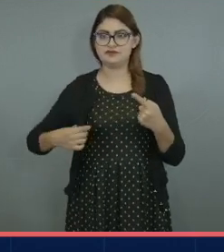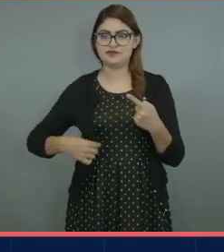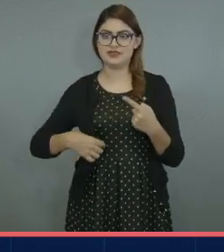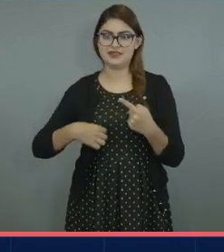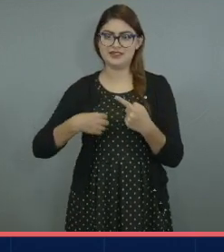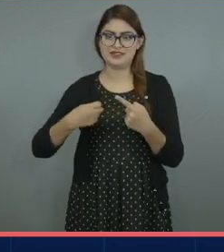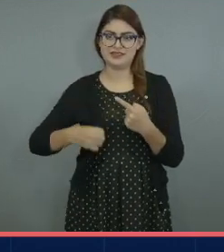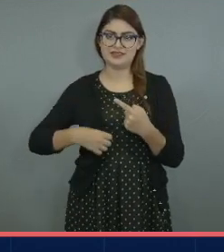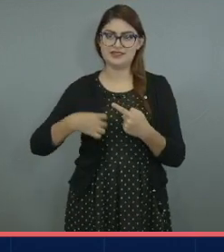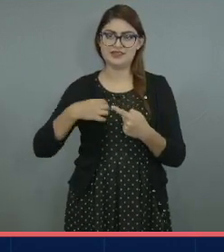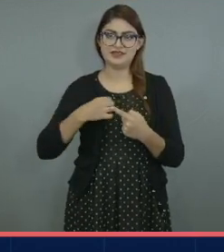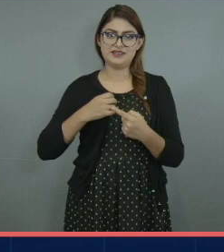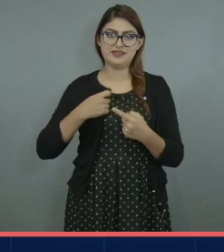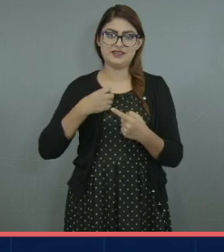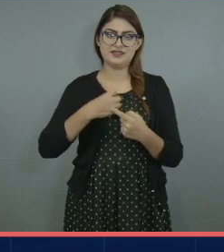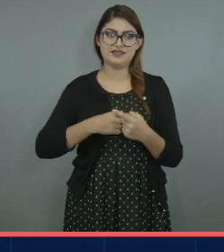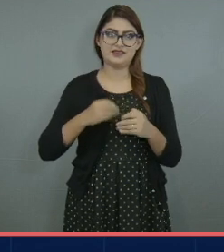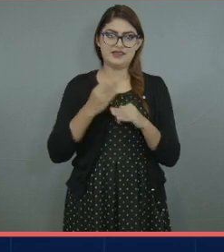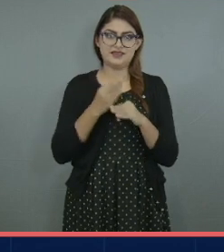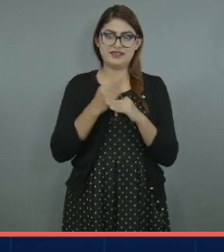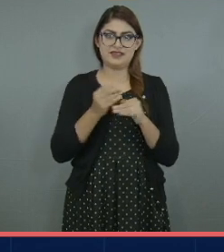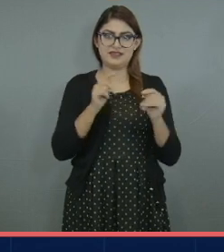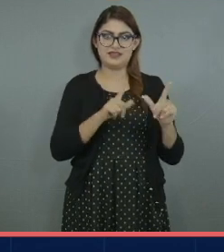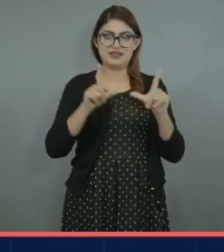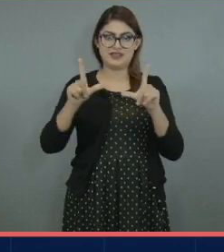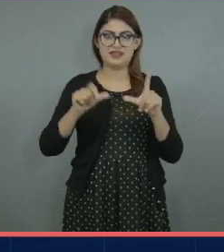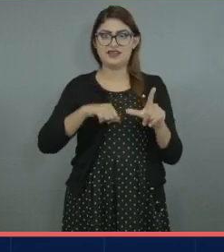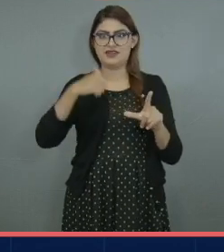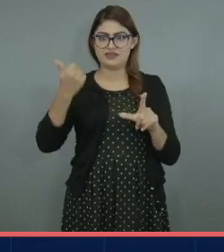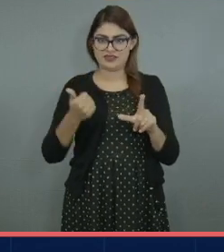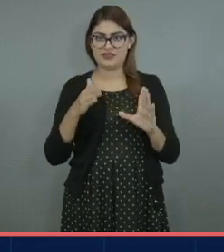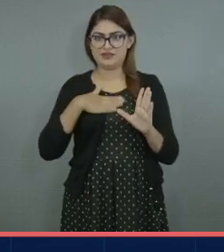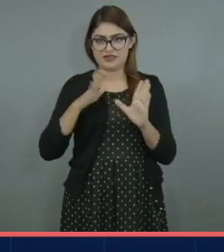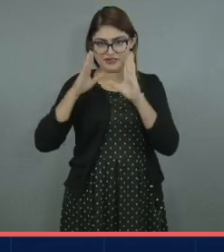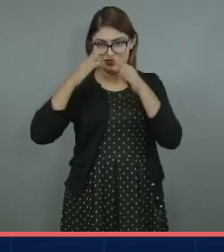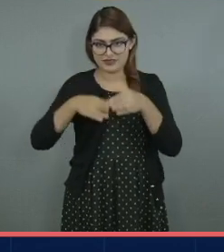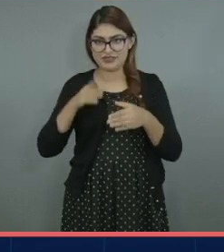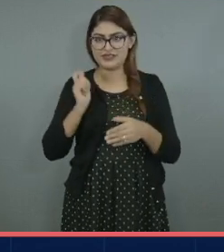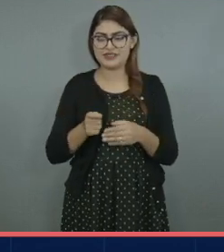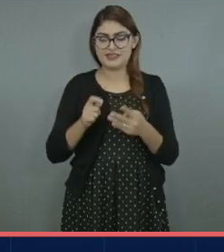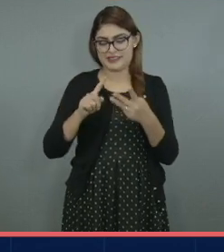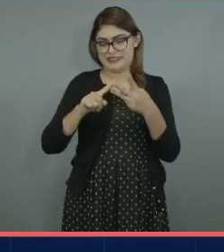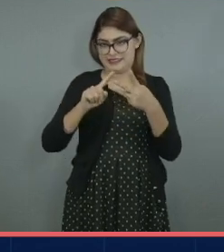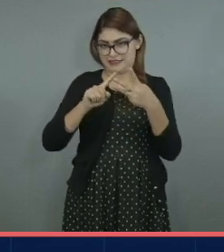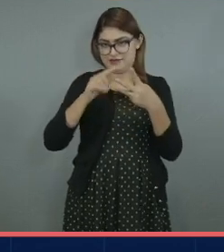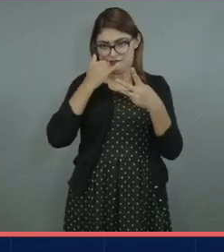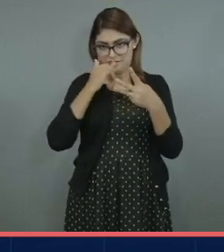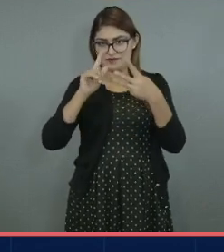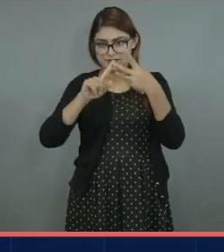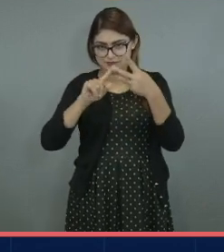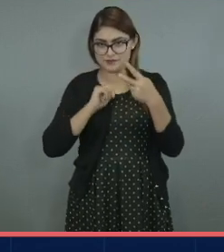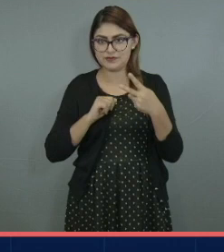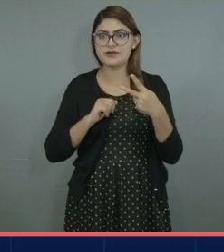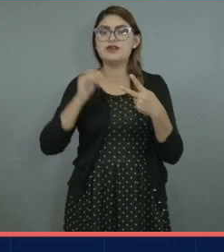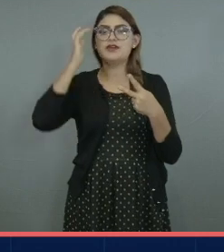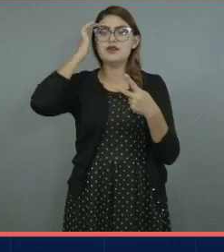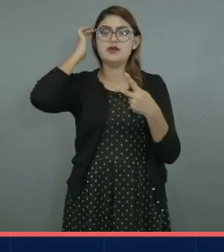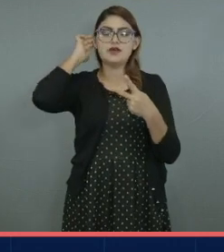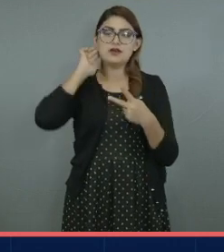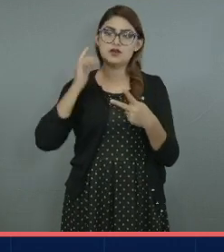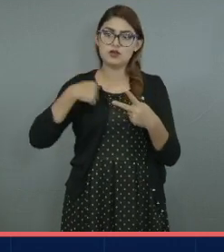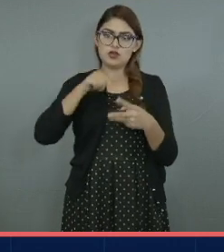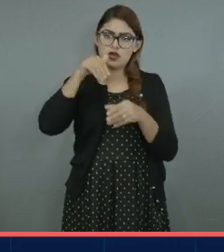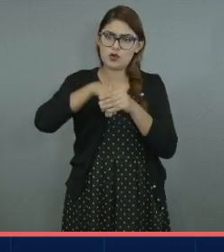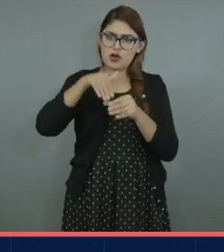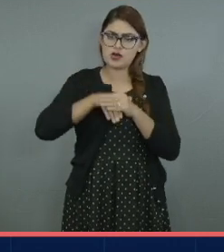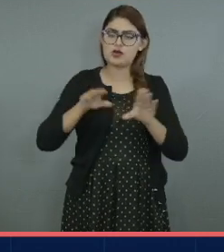nos acabamos de poner moneditas de bolsillo. No pasa nada. Vámonos con las moneditas de bolsillo. Ok, vamos a ahorrar. A partir del día